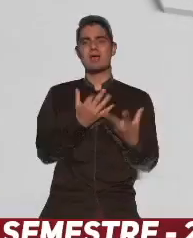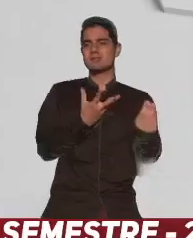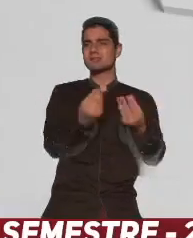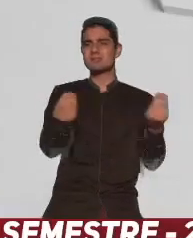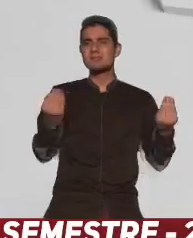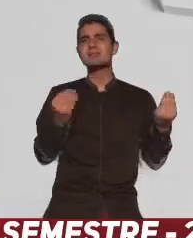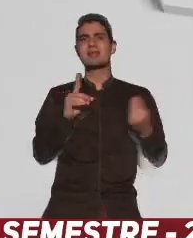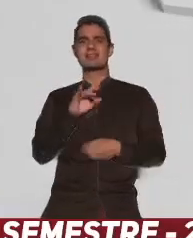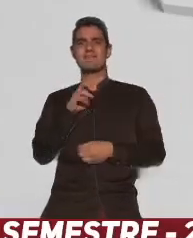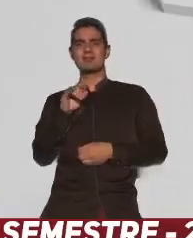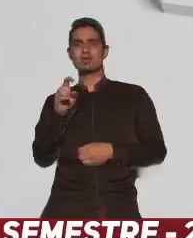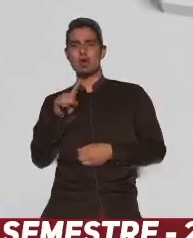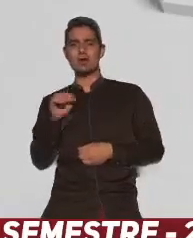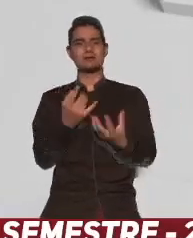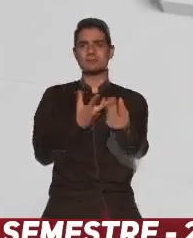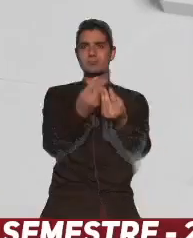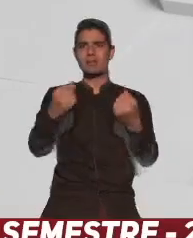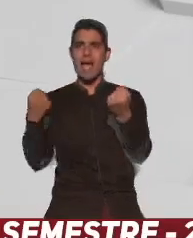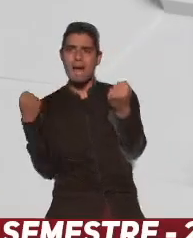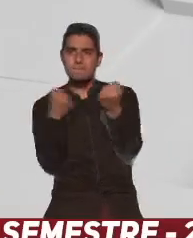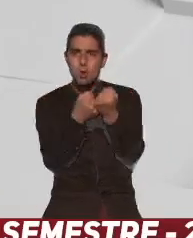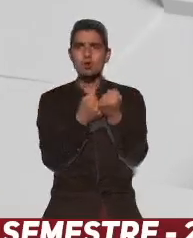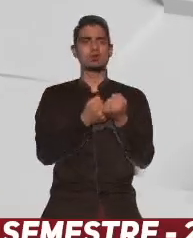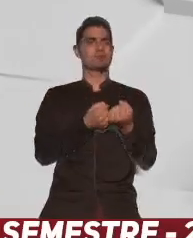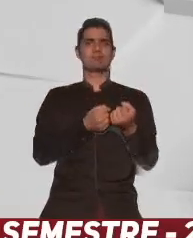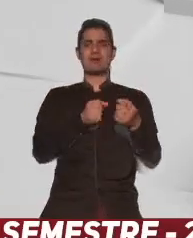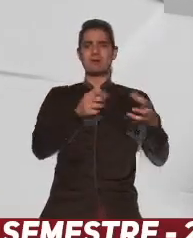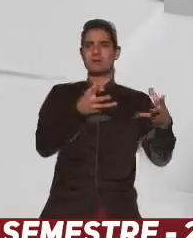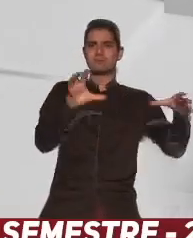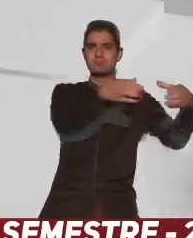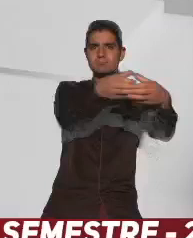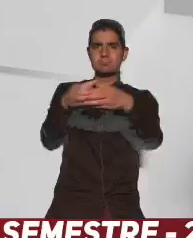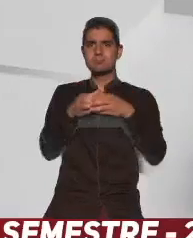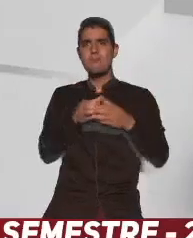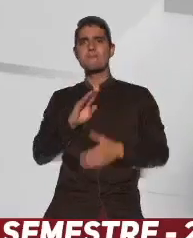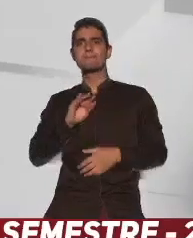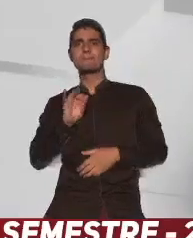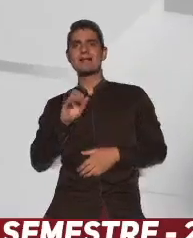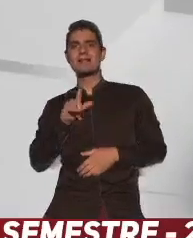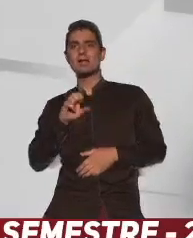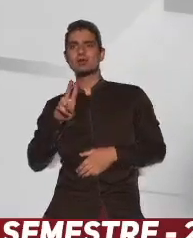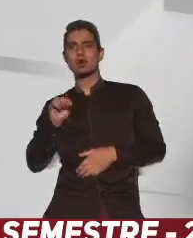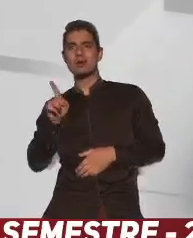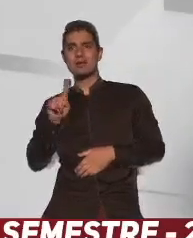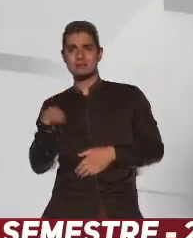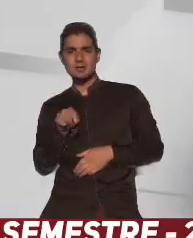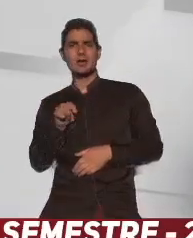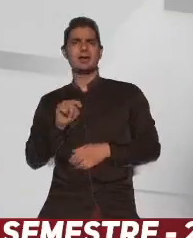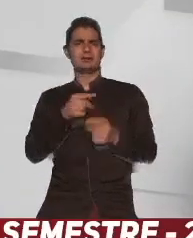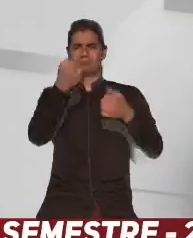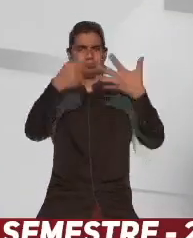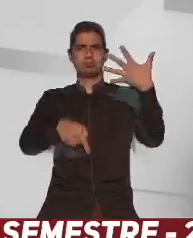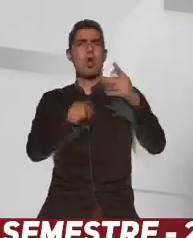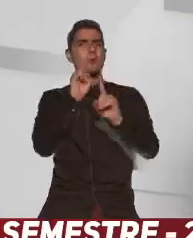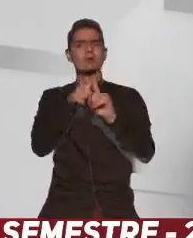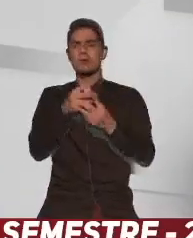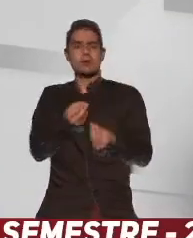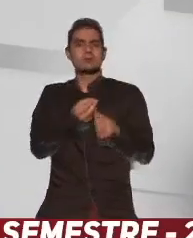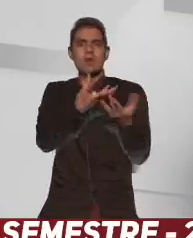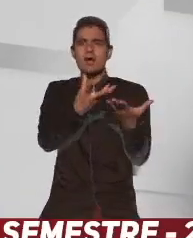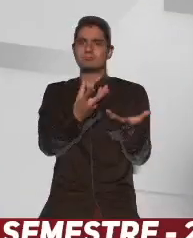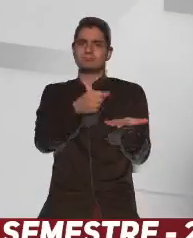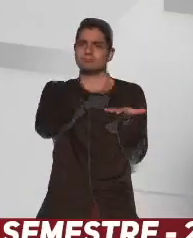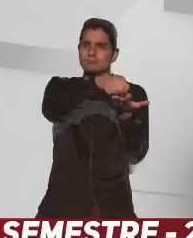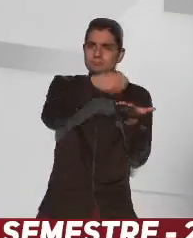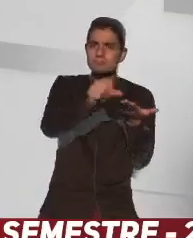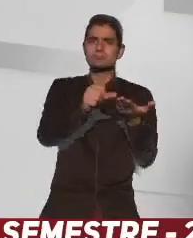382 batallones, entre otros, adquiriendo dotaciones, material de alojamiento para el personal de soldados, material de